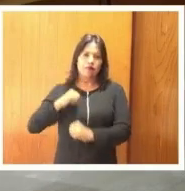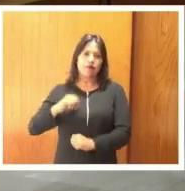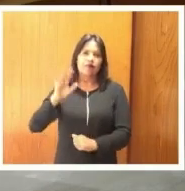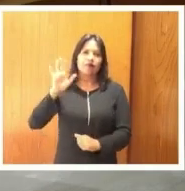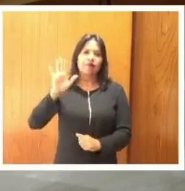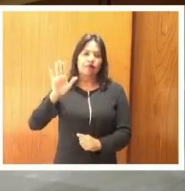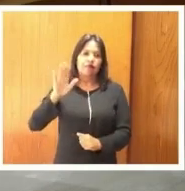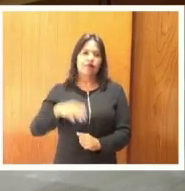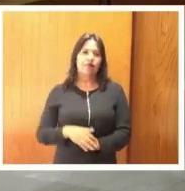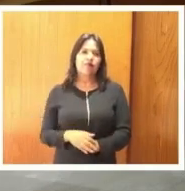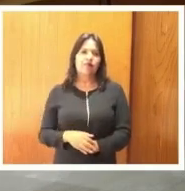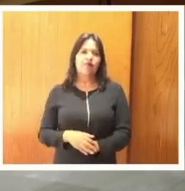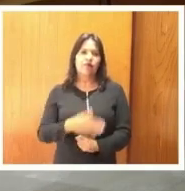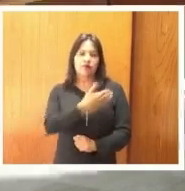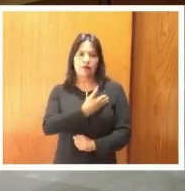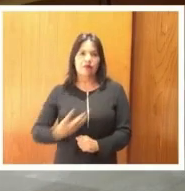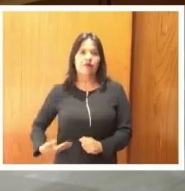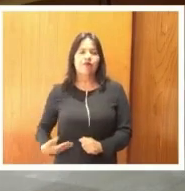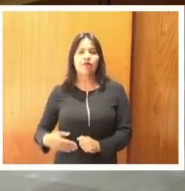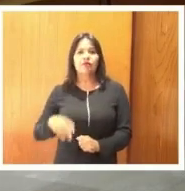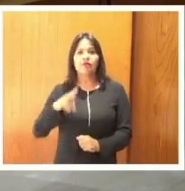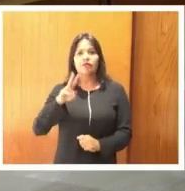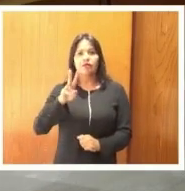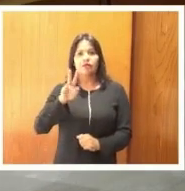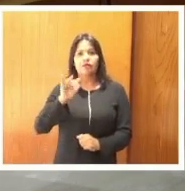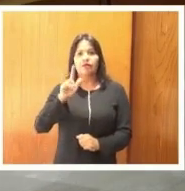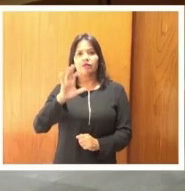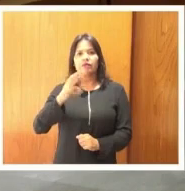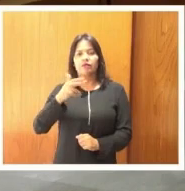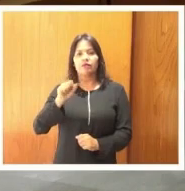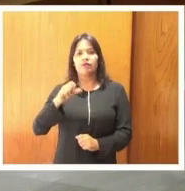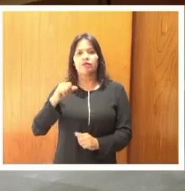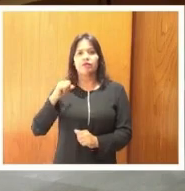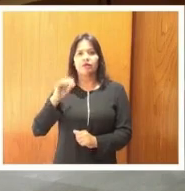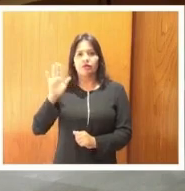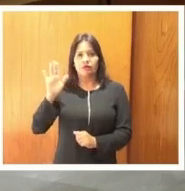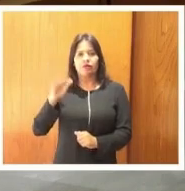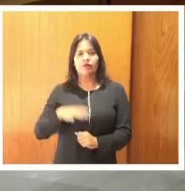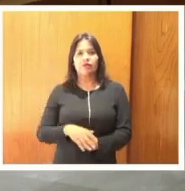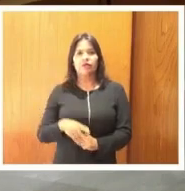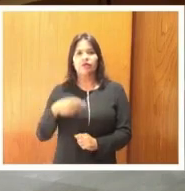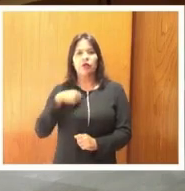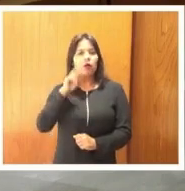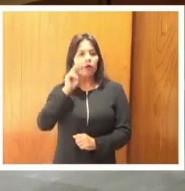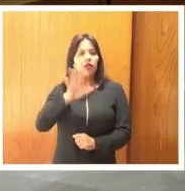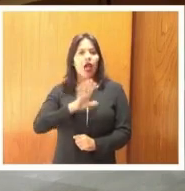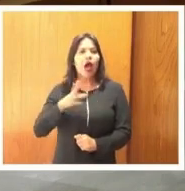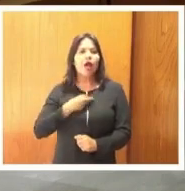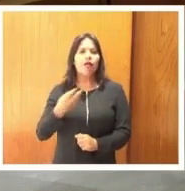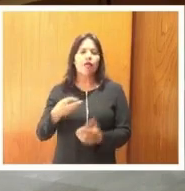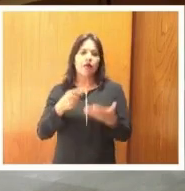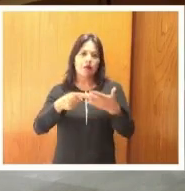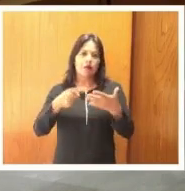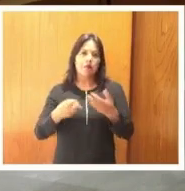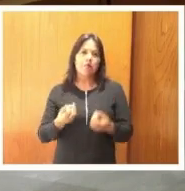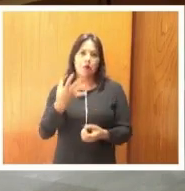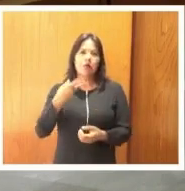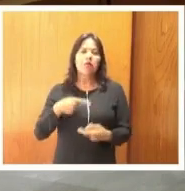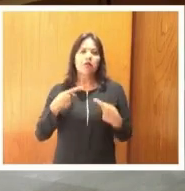Comisionado Presidente José Martínez Vilchis. Presente. Comisionado Presidente, le informo que existe quórum legal para dar inicio a la presente sesión.